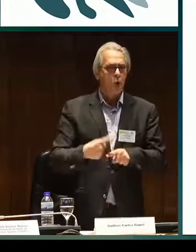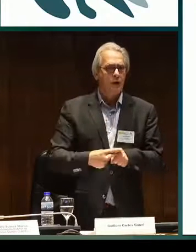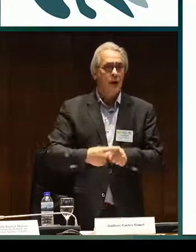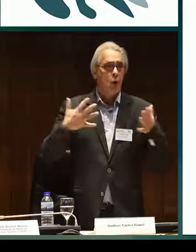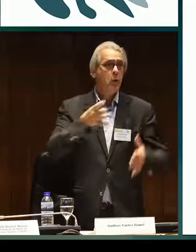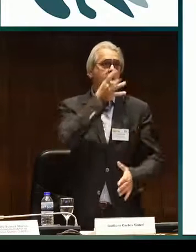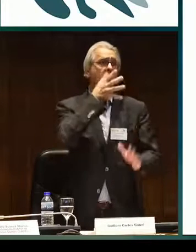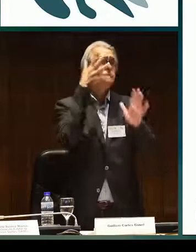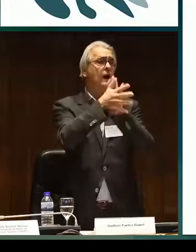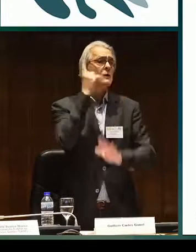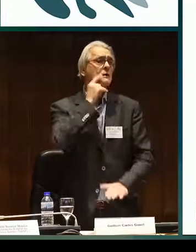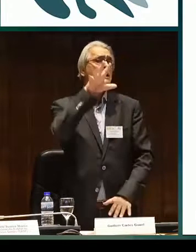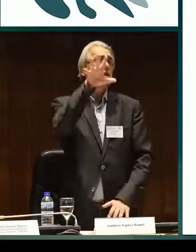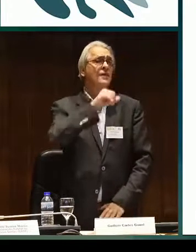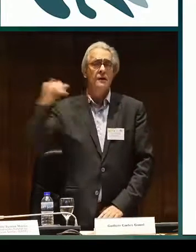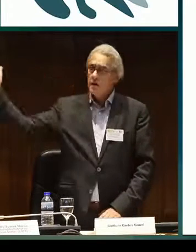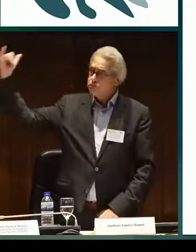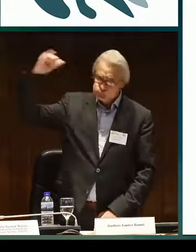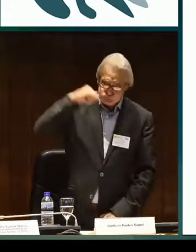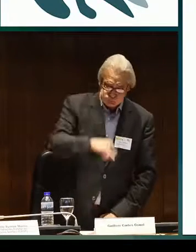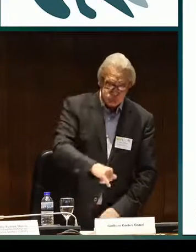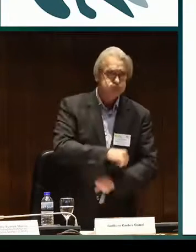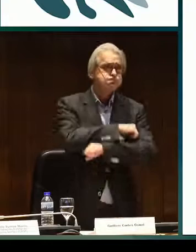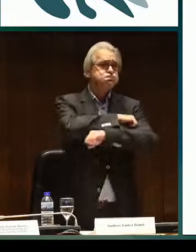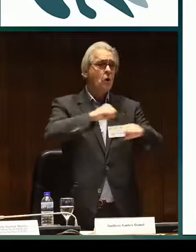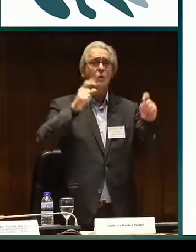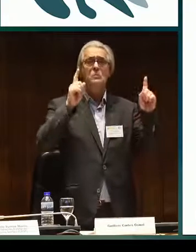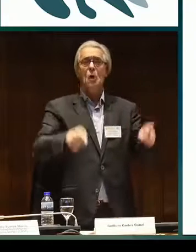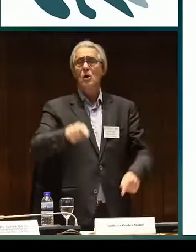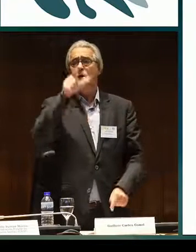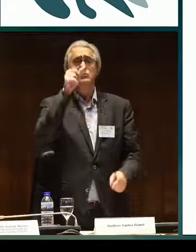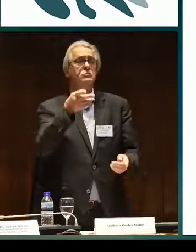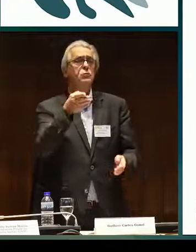es eso, conseguir esa igualdad al mismo tiempo que lo hacen los intérpretes, ¿no?